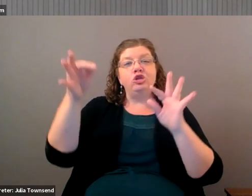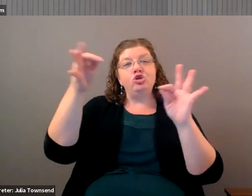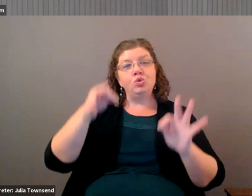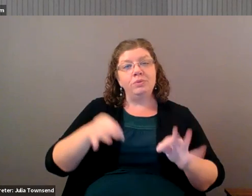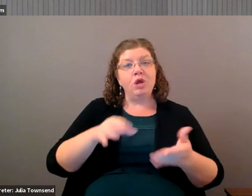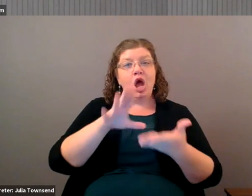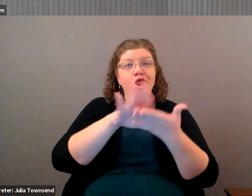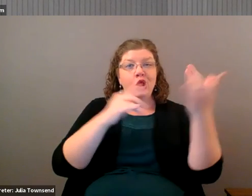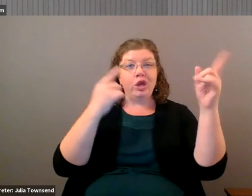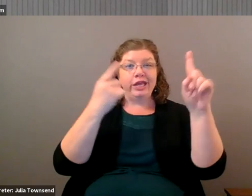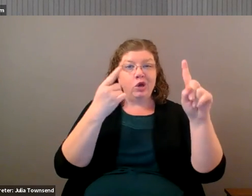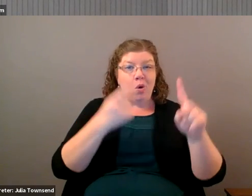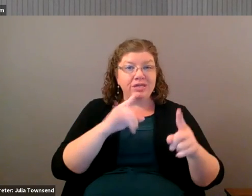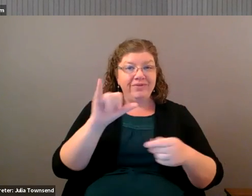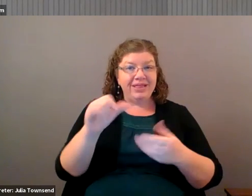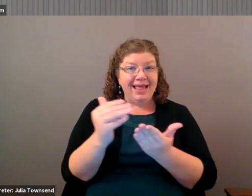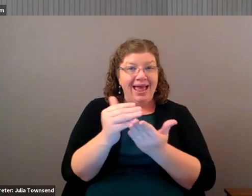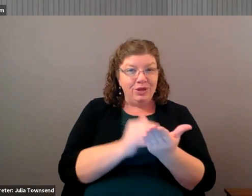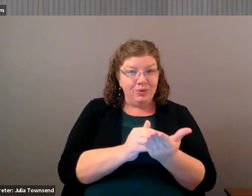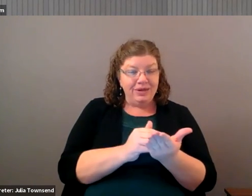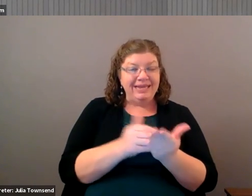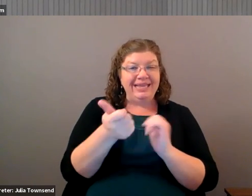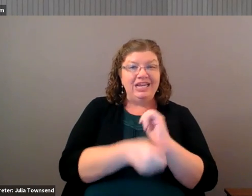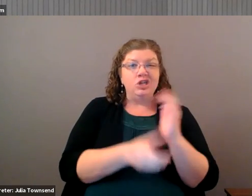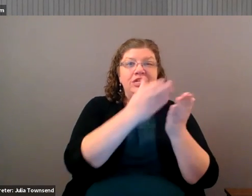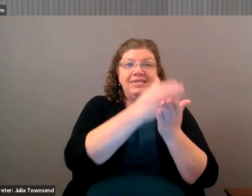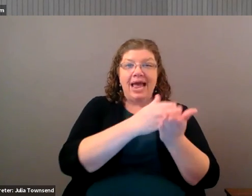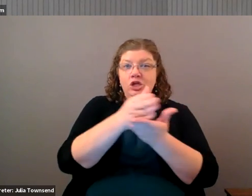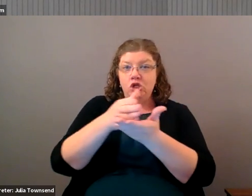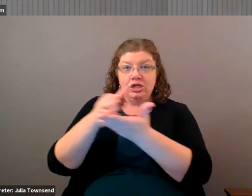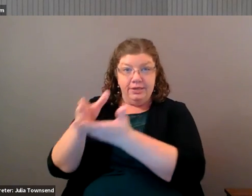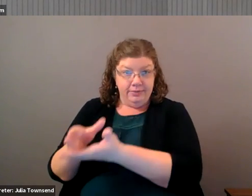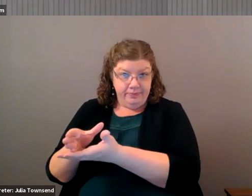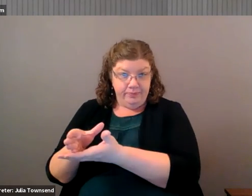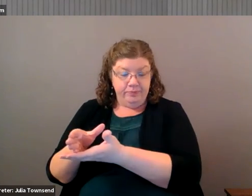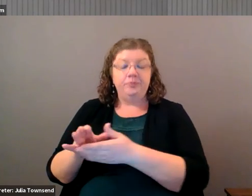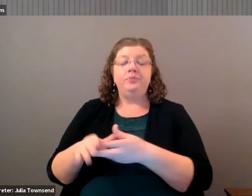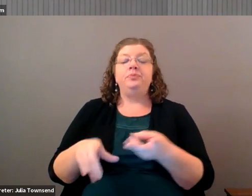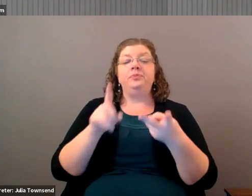de aprendizaje para esa unidad, sección por sección. Tiene